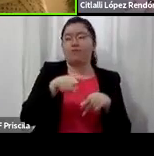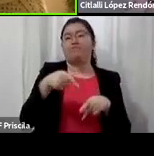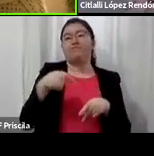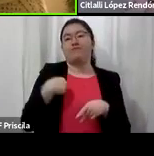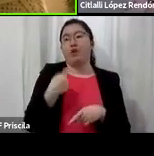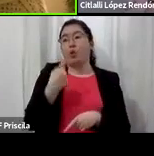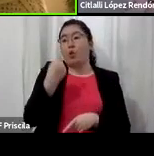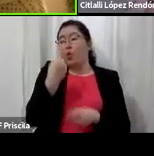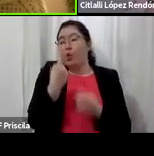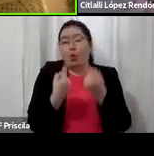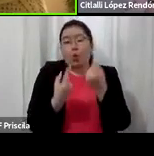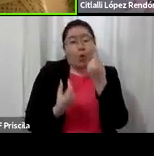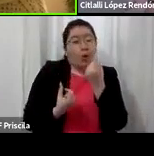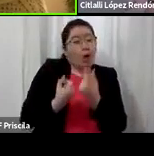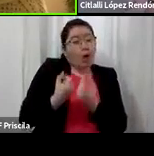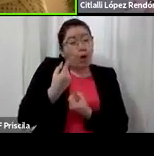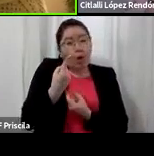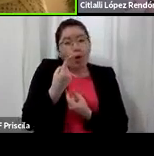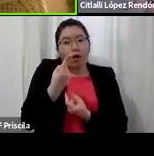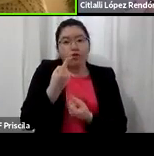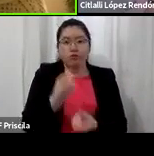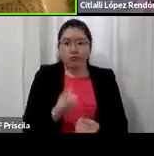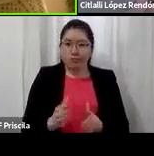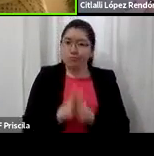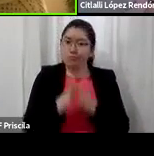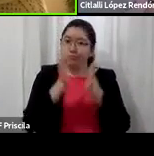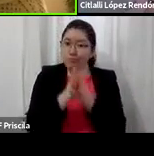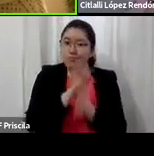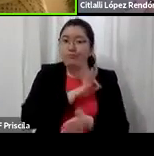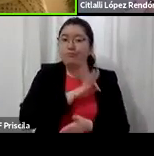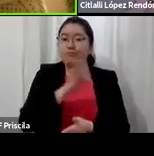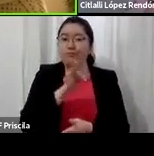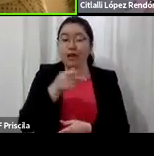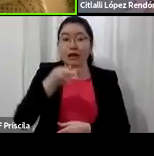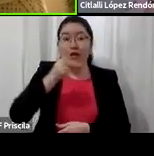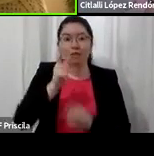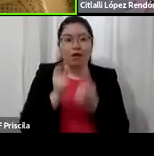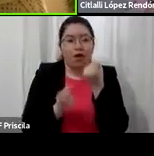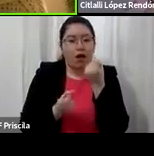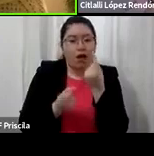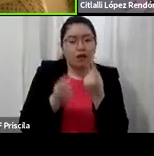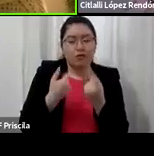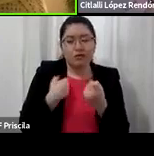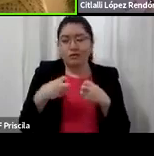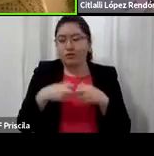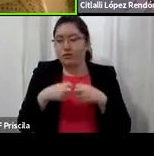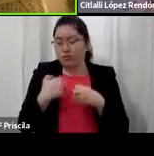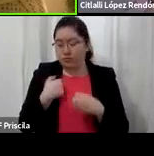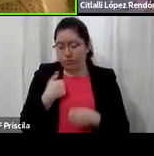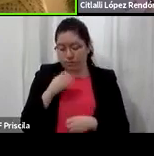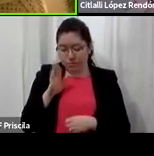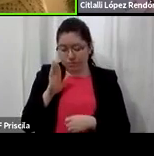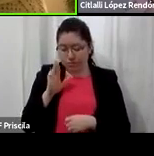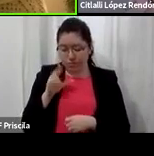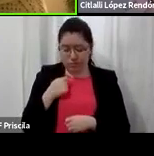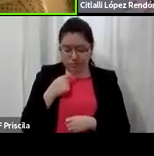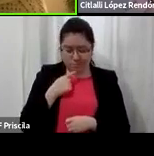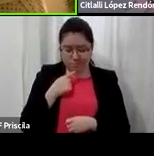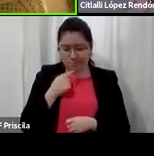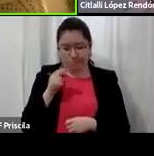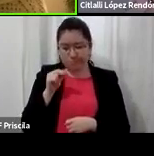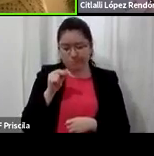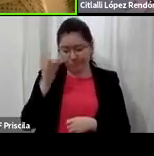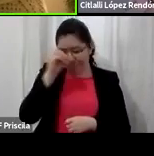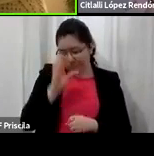son parte de la comunidad las y los estudiantes que no se sienten tan seguros para levantar la mano y decir su opinión, o que ni siquiera se han